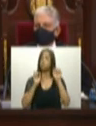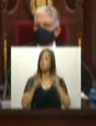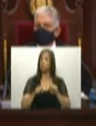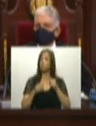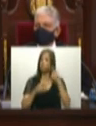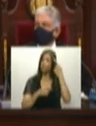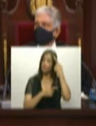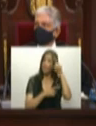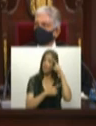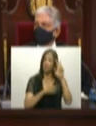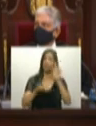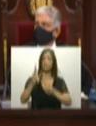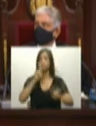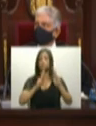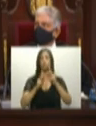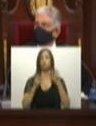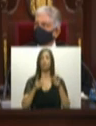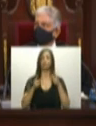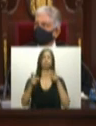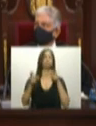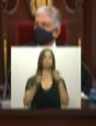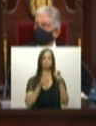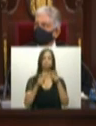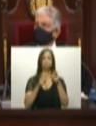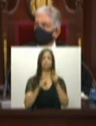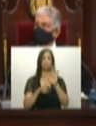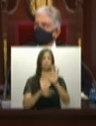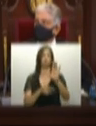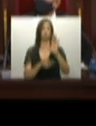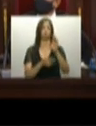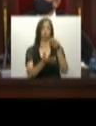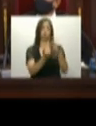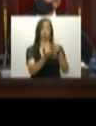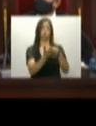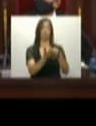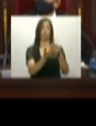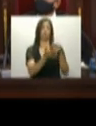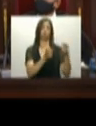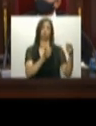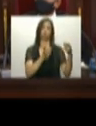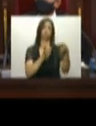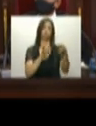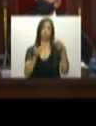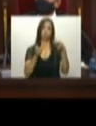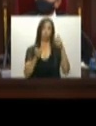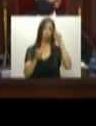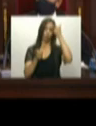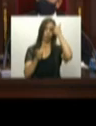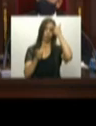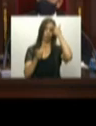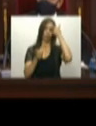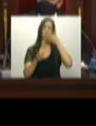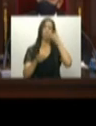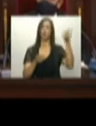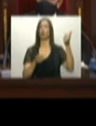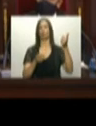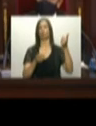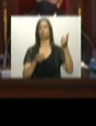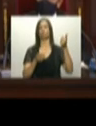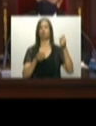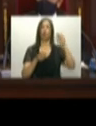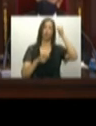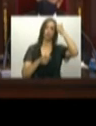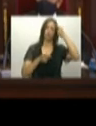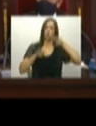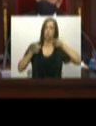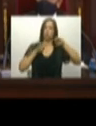ni ni presionar por por discursos ni tampoco nosotros mismos caigamos en una